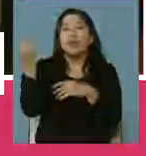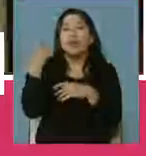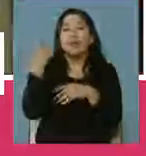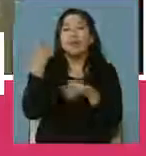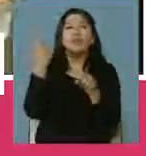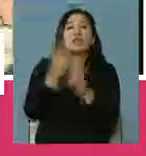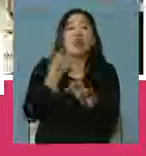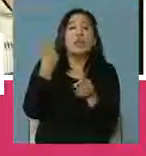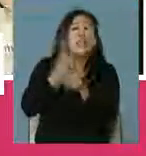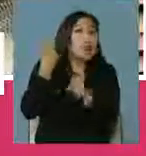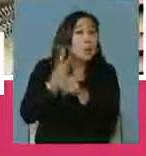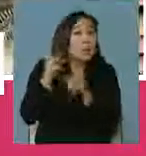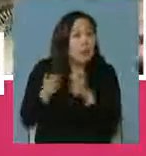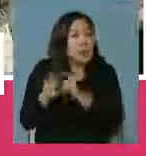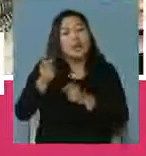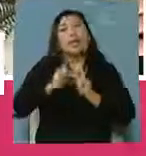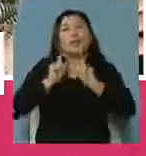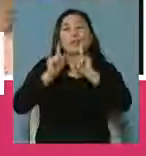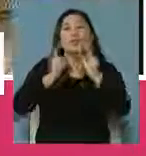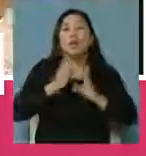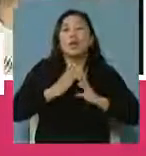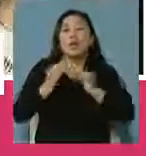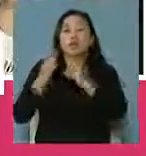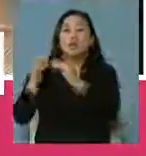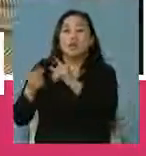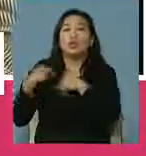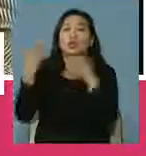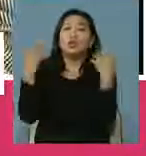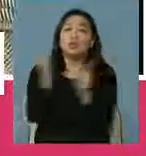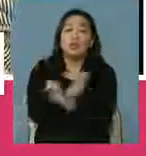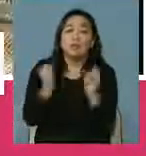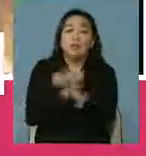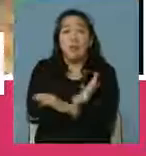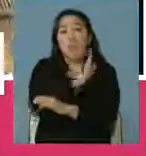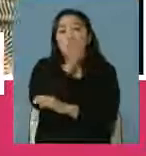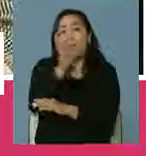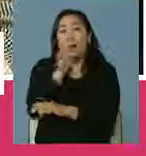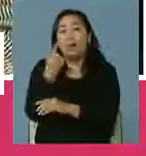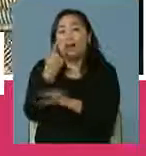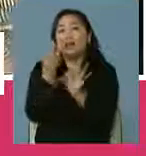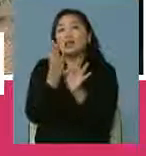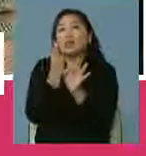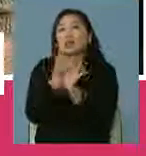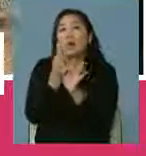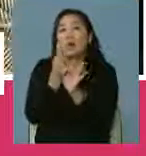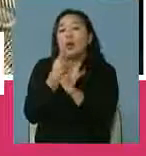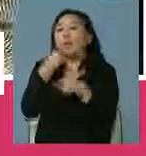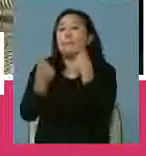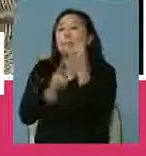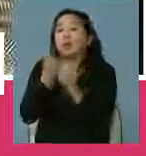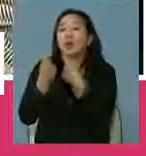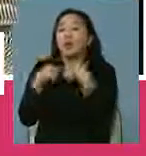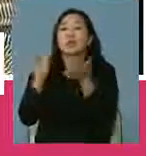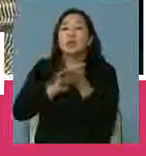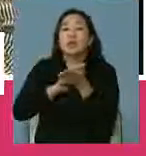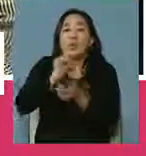el nivel secundario. Las tutorías están habilitadas, lo único que tienen que hacer es concurrir a los establecimientos para poder ver cuál